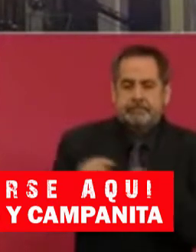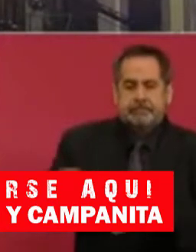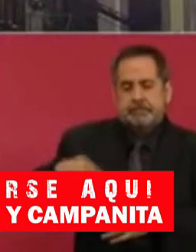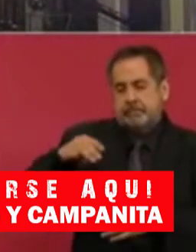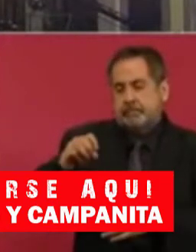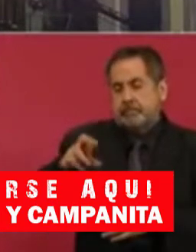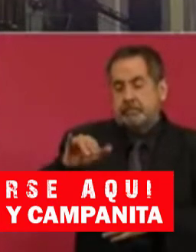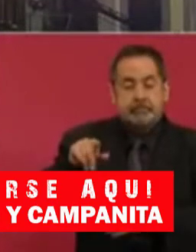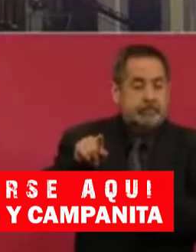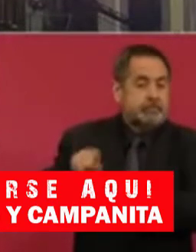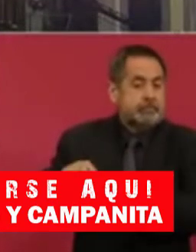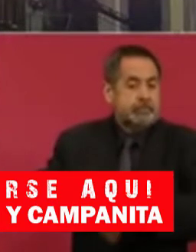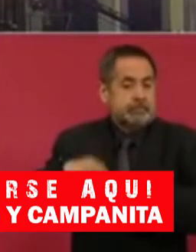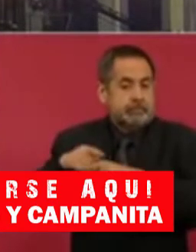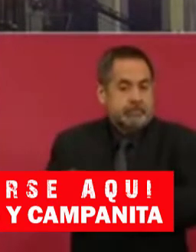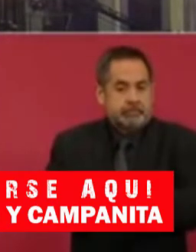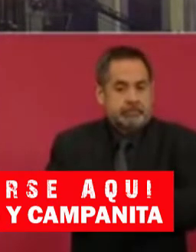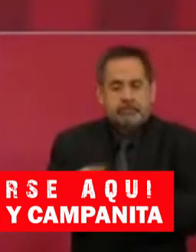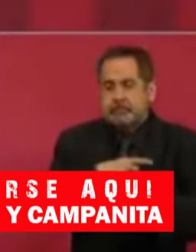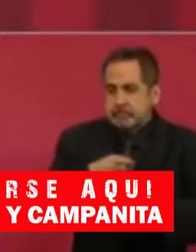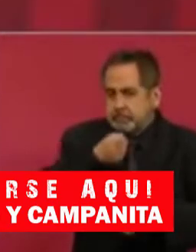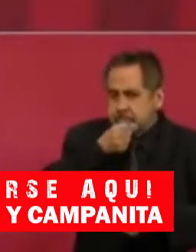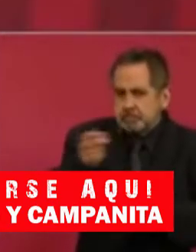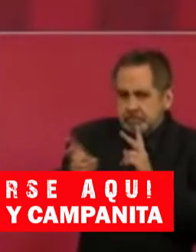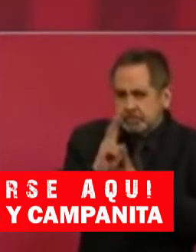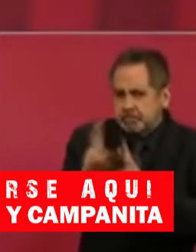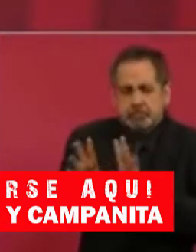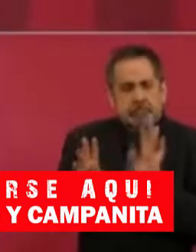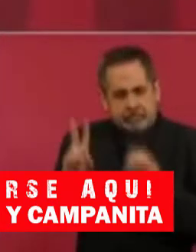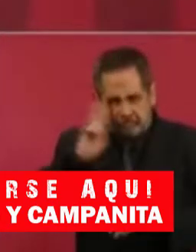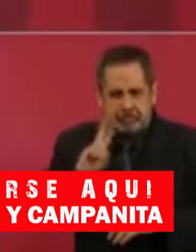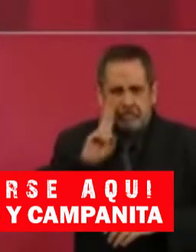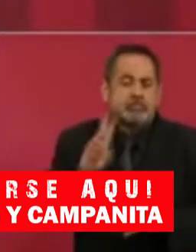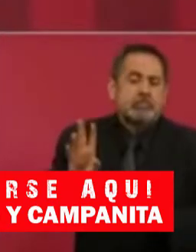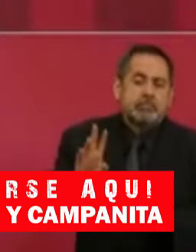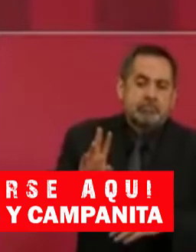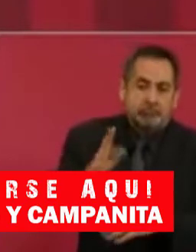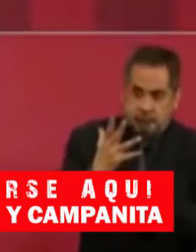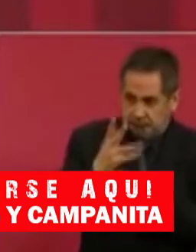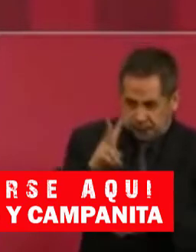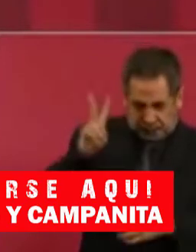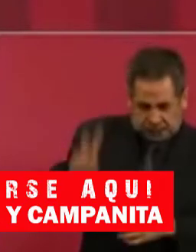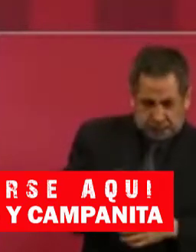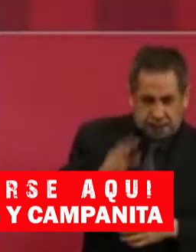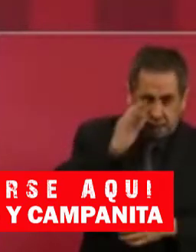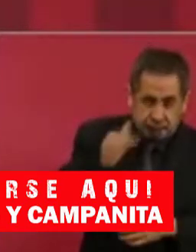vive, sí, hay que irlo a entrevistar, a ver si es cierto y si sostienes.